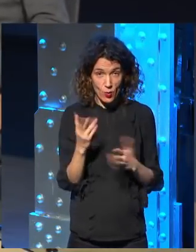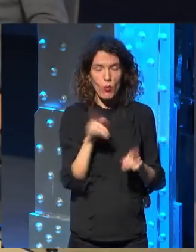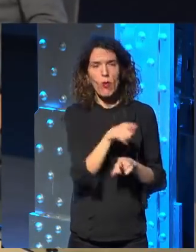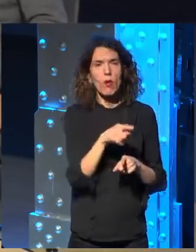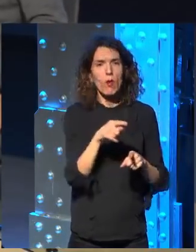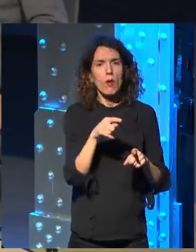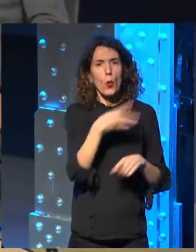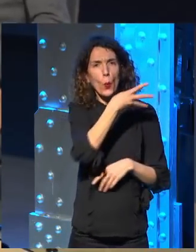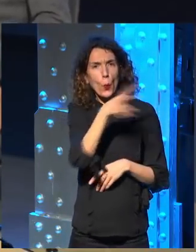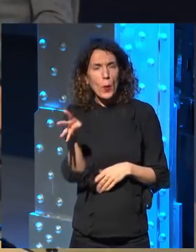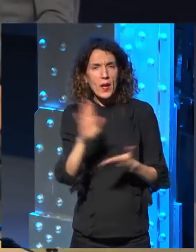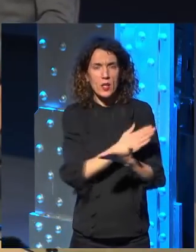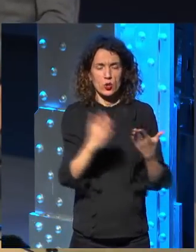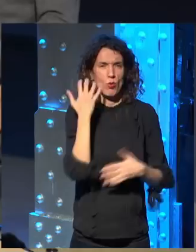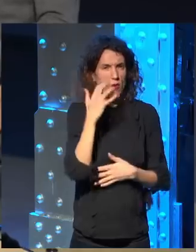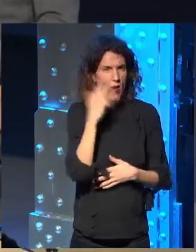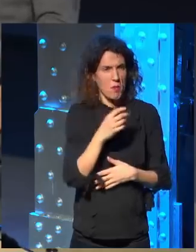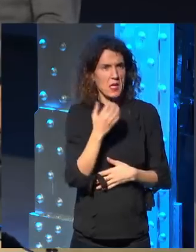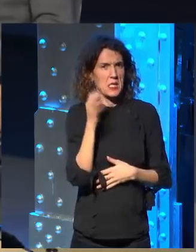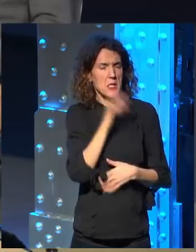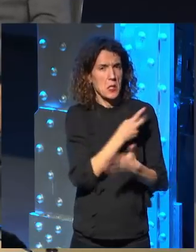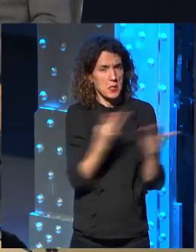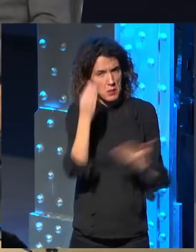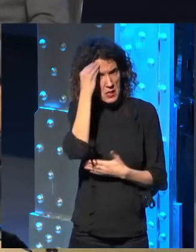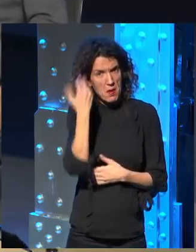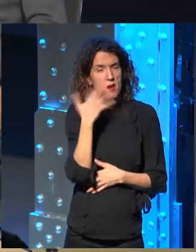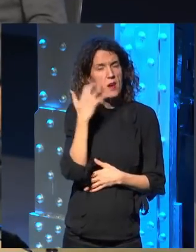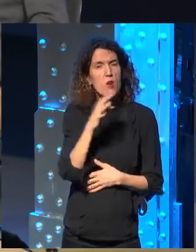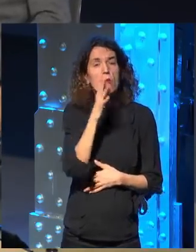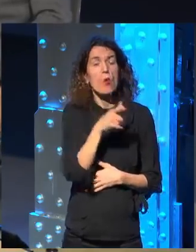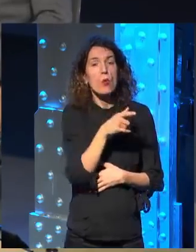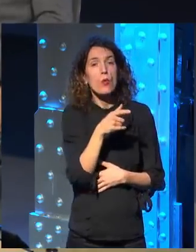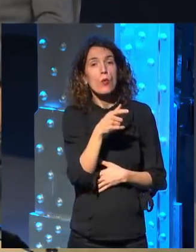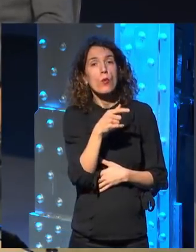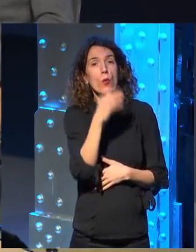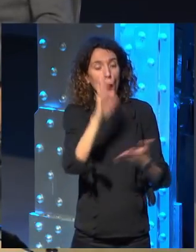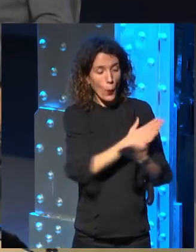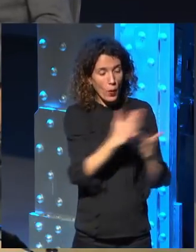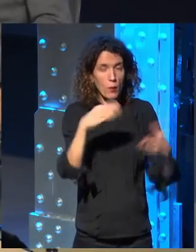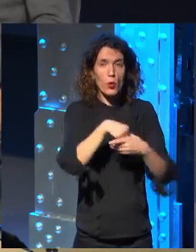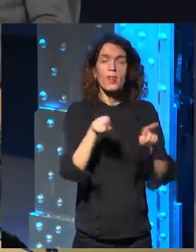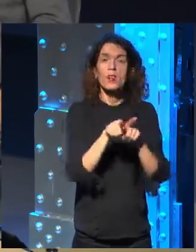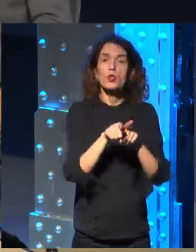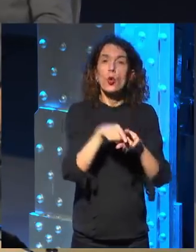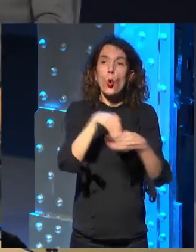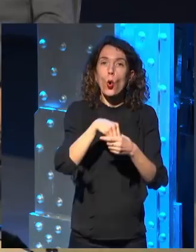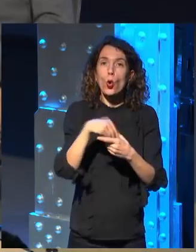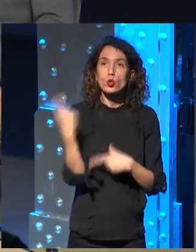ese era un verso muy raro para un poema del siglo XVII, porque era un verso que implica la soledad en la